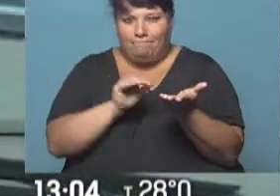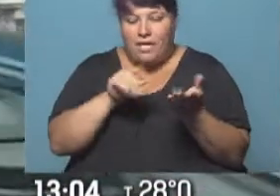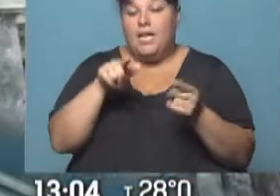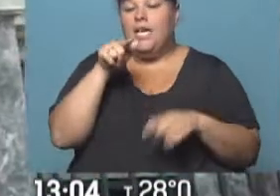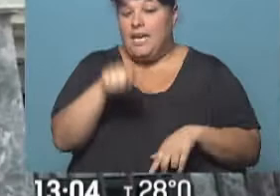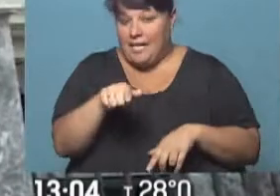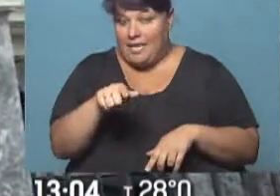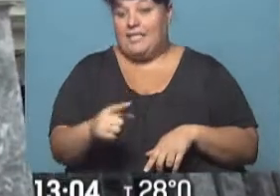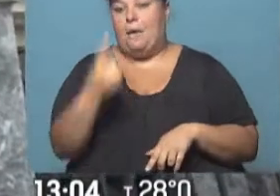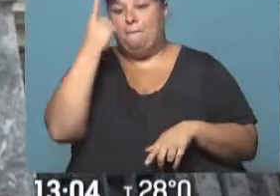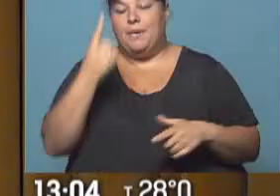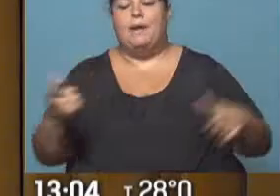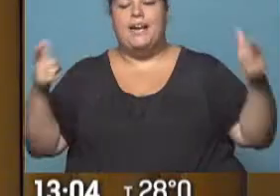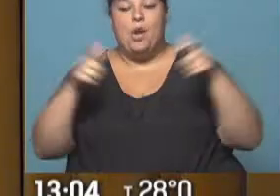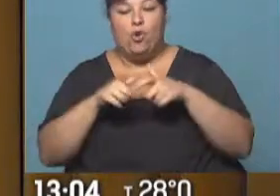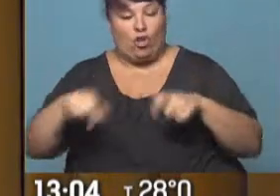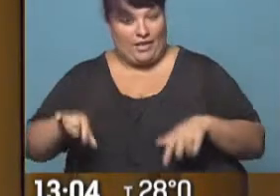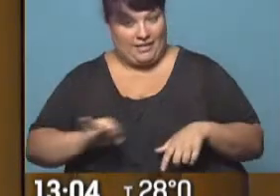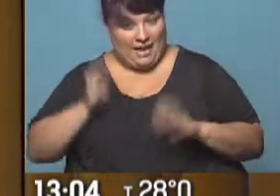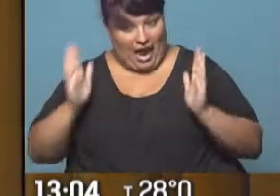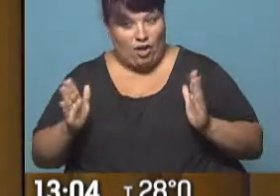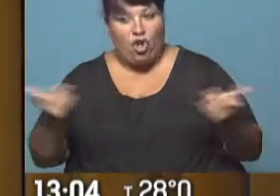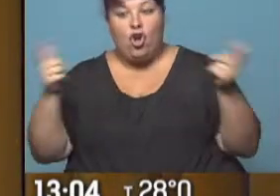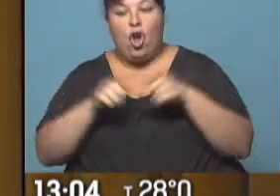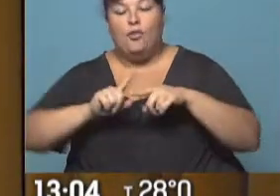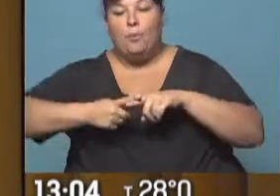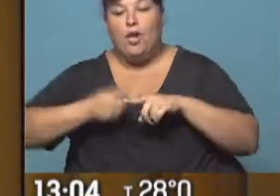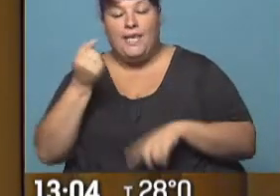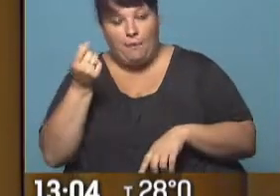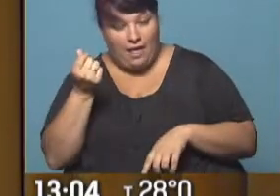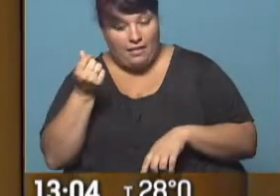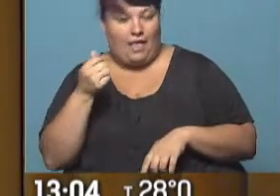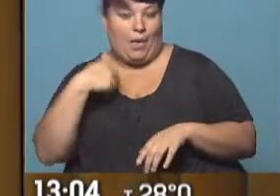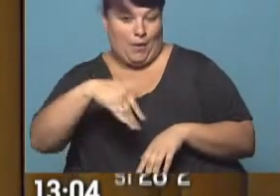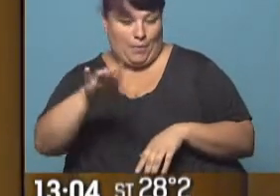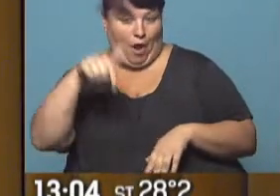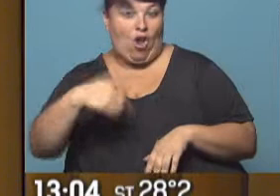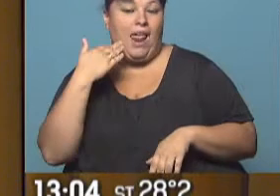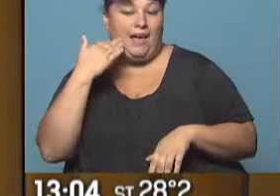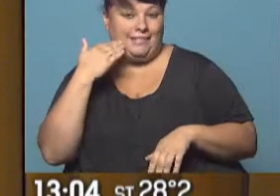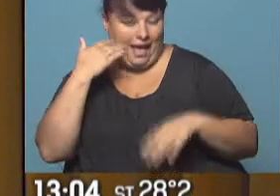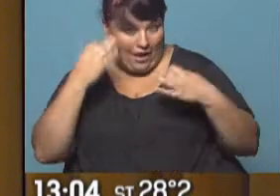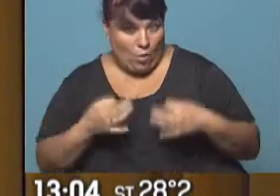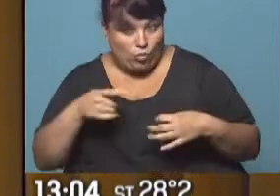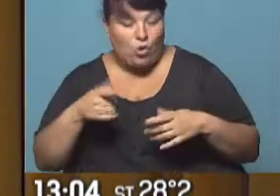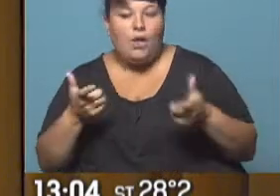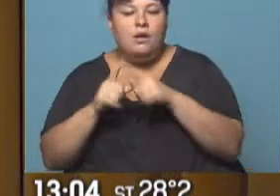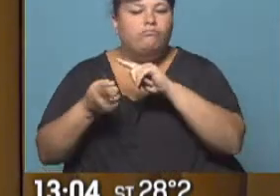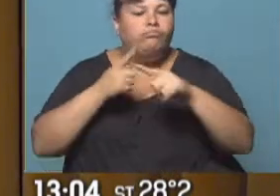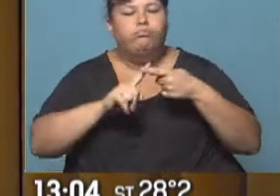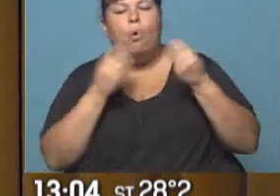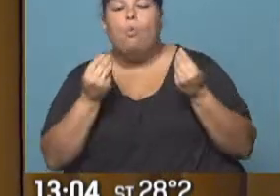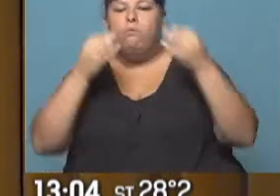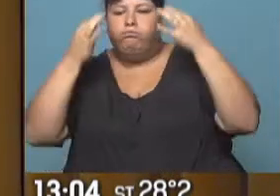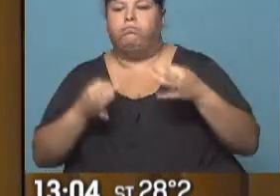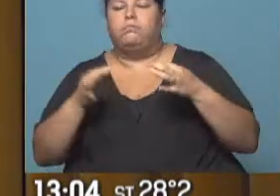Así, en la primera reunión del año, el Comité de Política Monetaria, que se va a realizar esta tarde justamente, allí van a decidir cuál va a